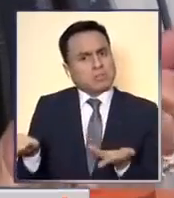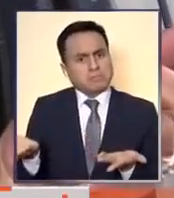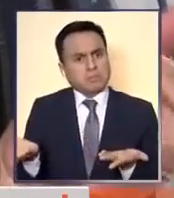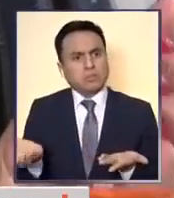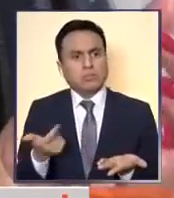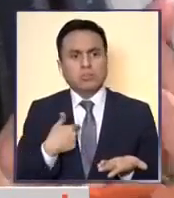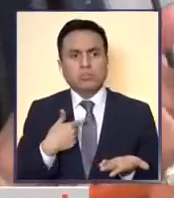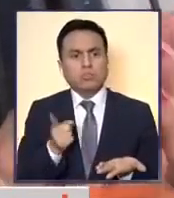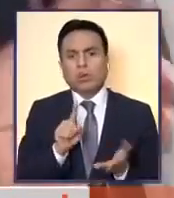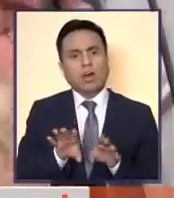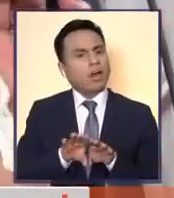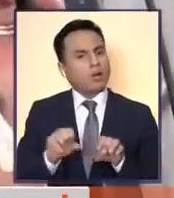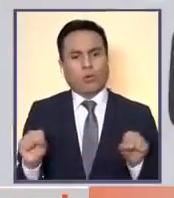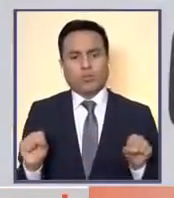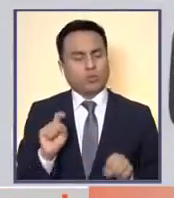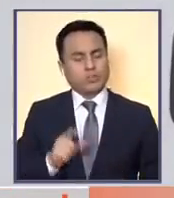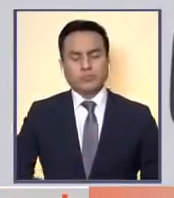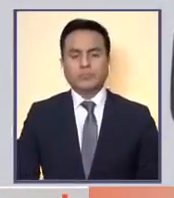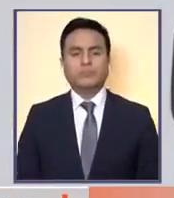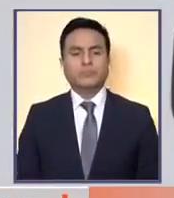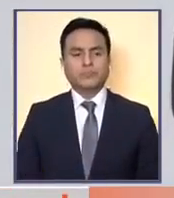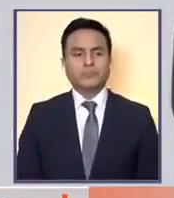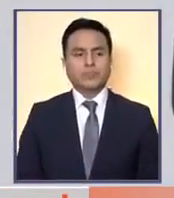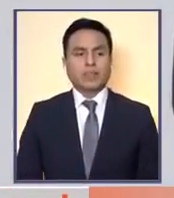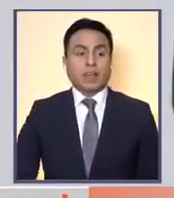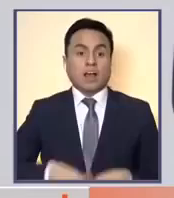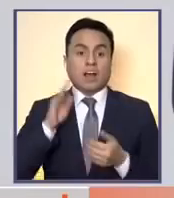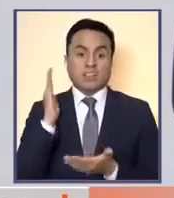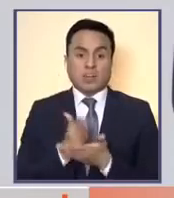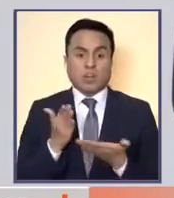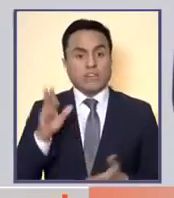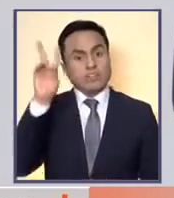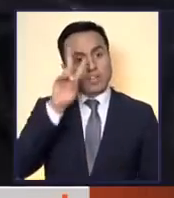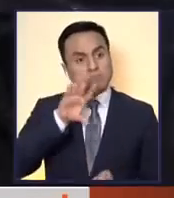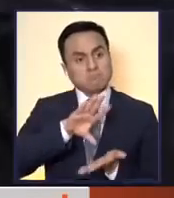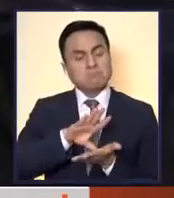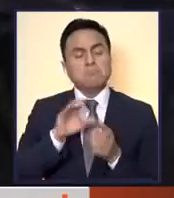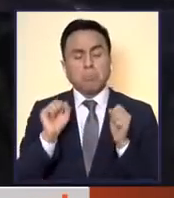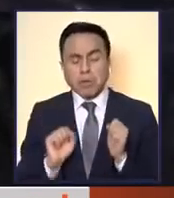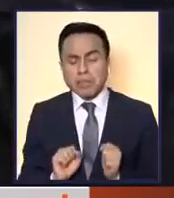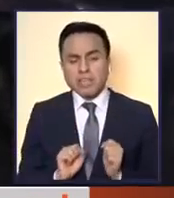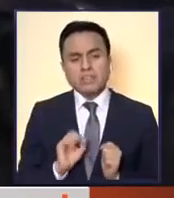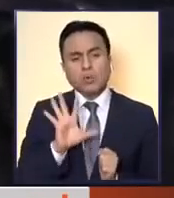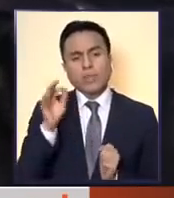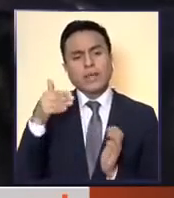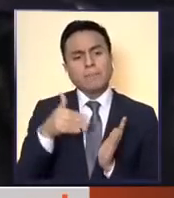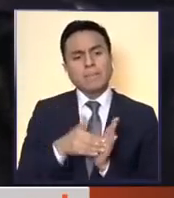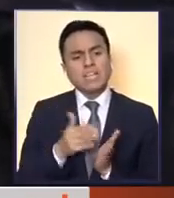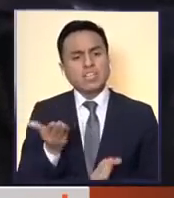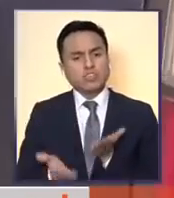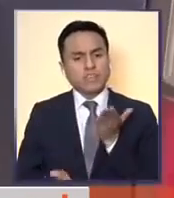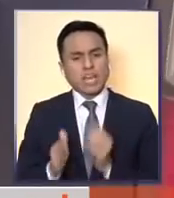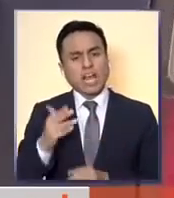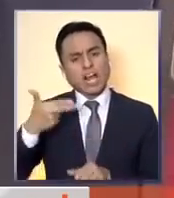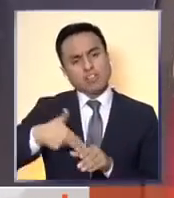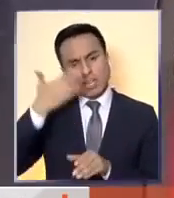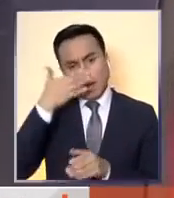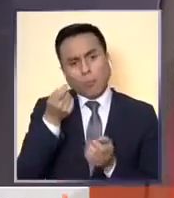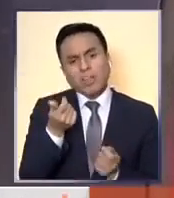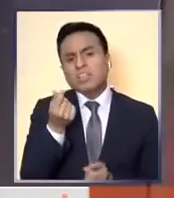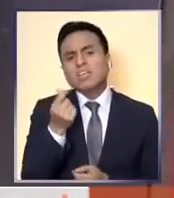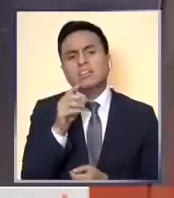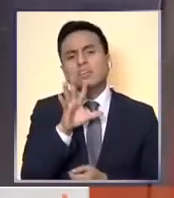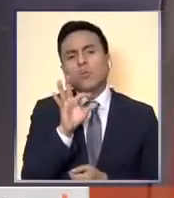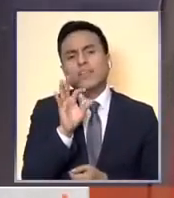no puedo estar de acuerdo con eso. Hasta ahora, los venezolanos pueden comprar 50.000 litros de gasolina con apenas